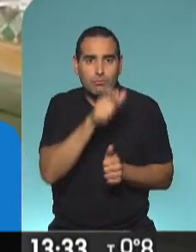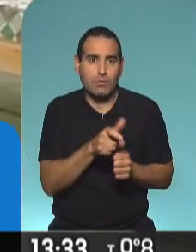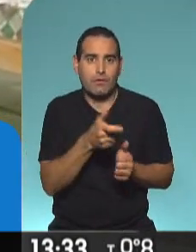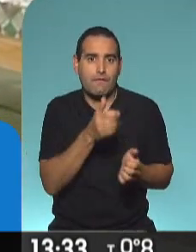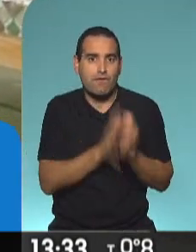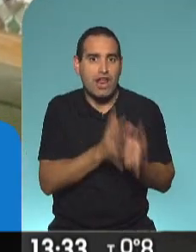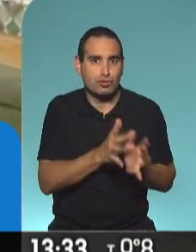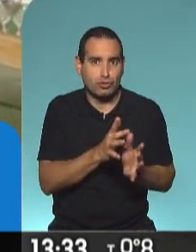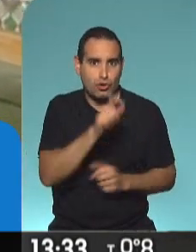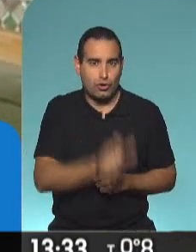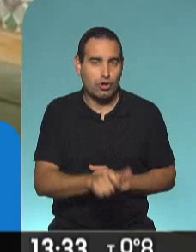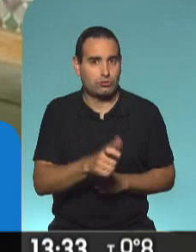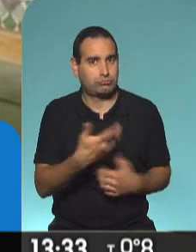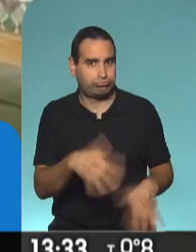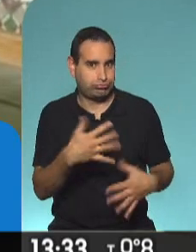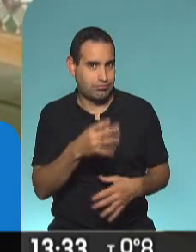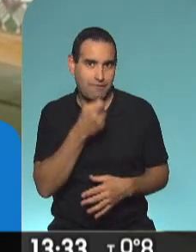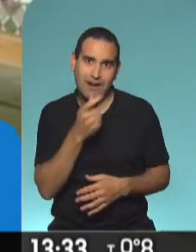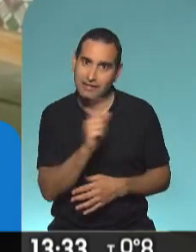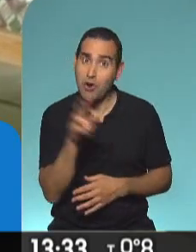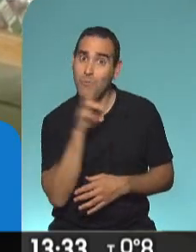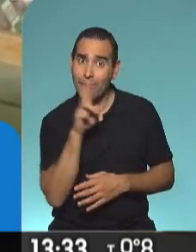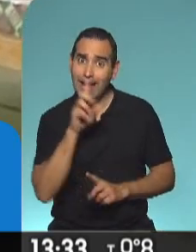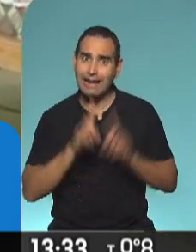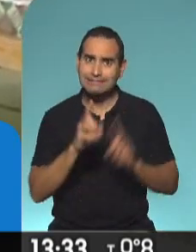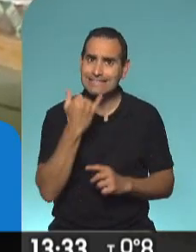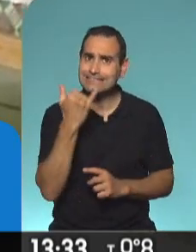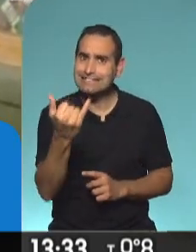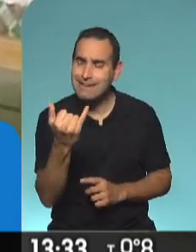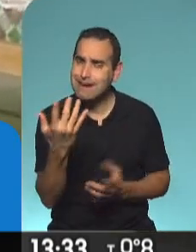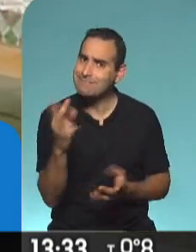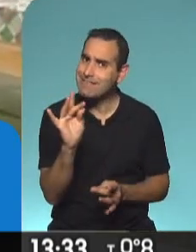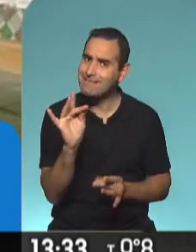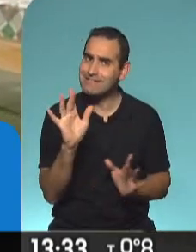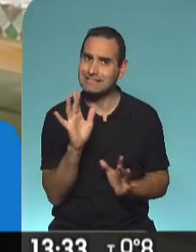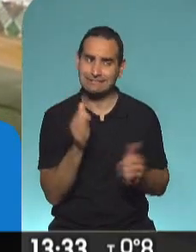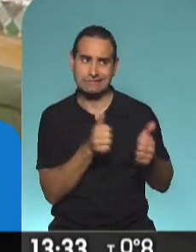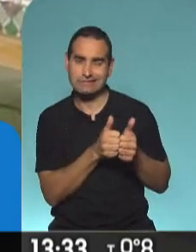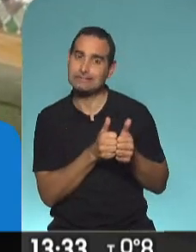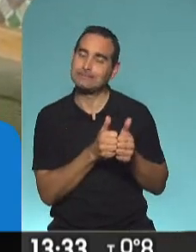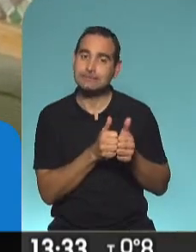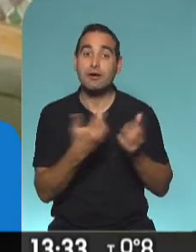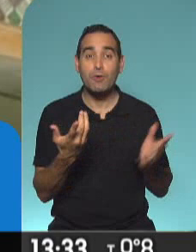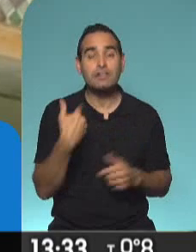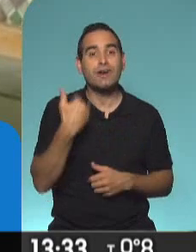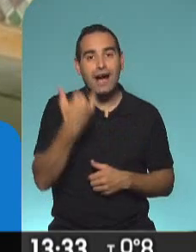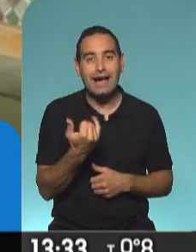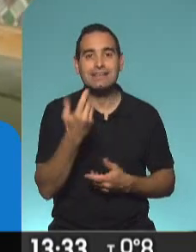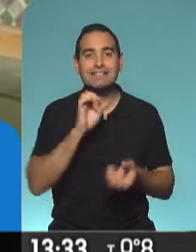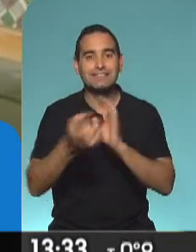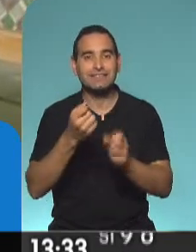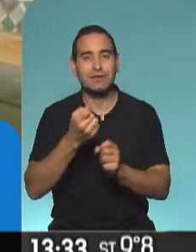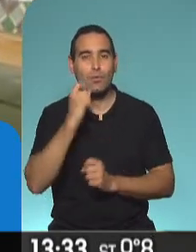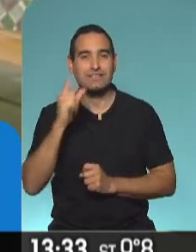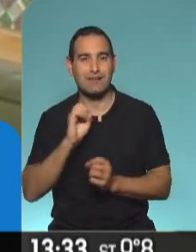nos preocupaba muchísimo porque es difícil quizás para algunas mujeres poder llamar a pedir ayuda. Así que habilitamos también la opción de chatear con